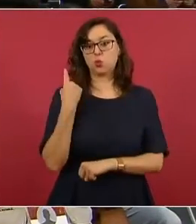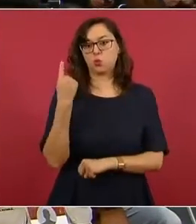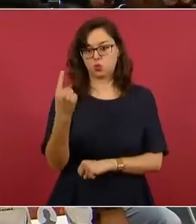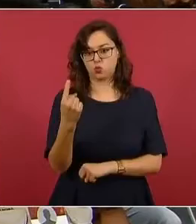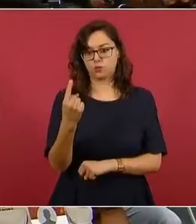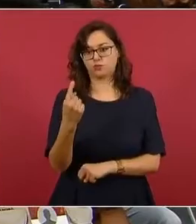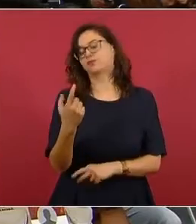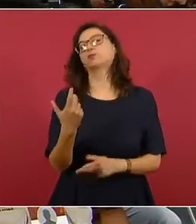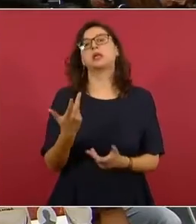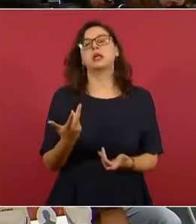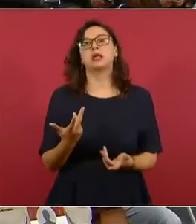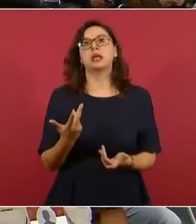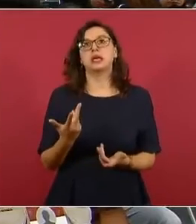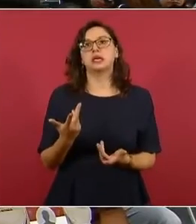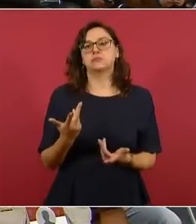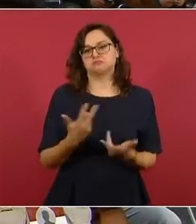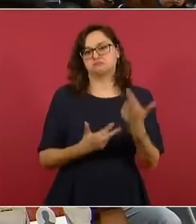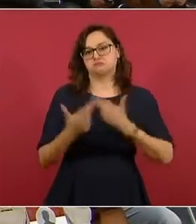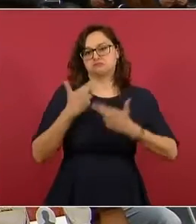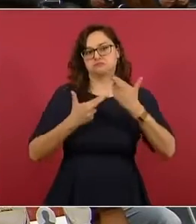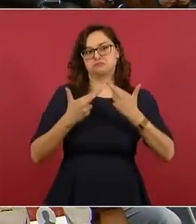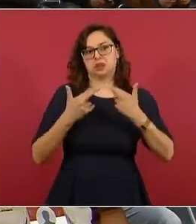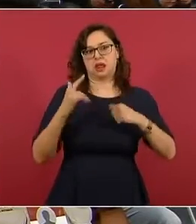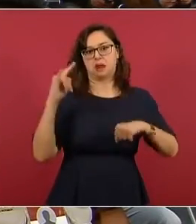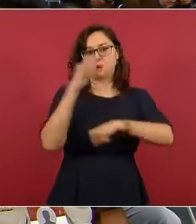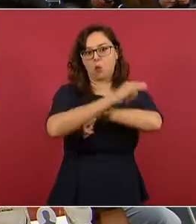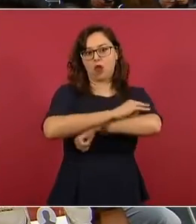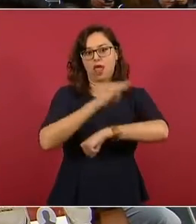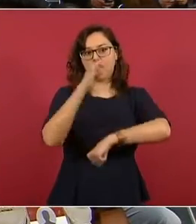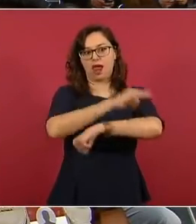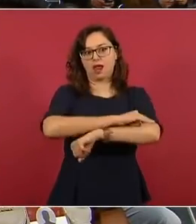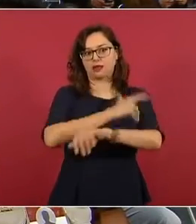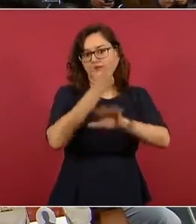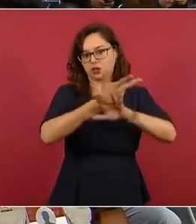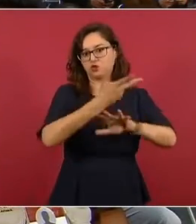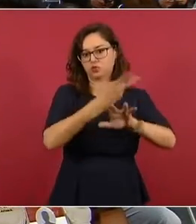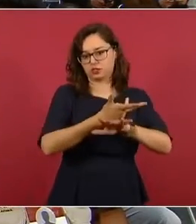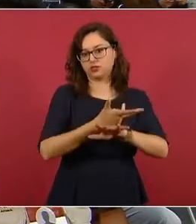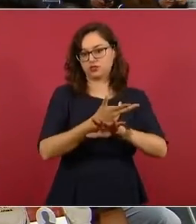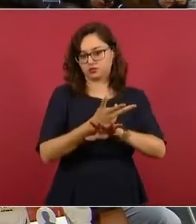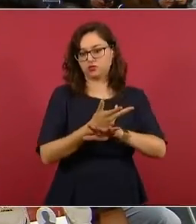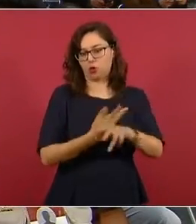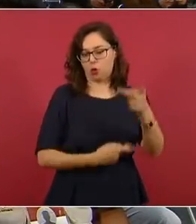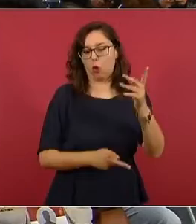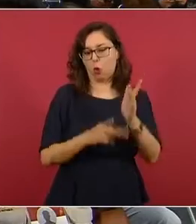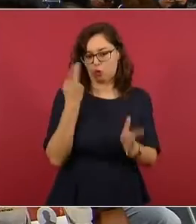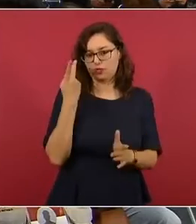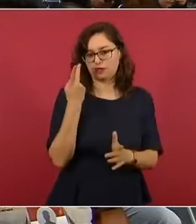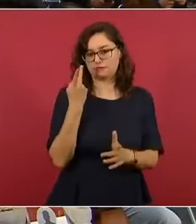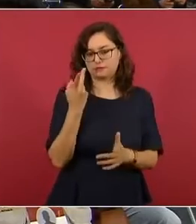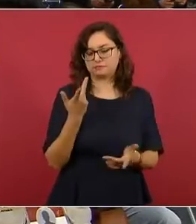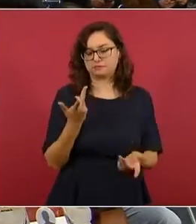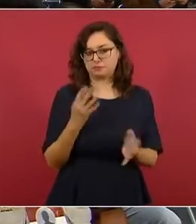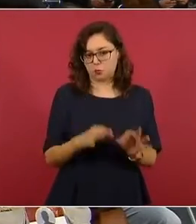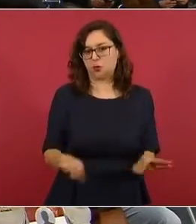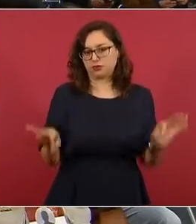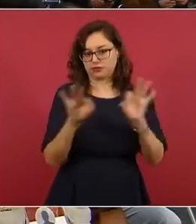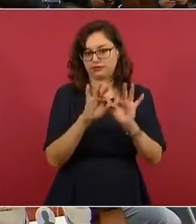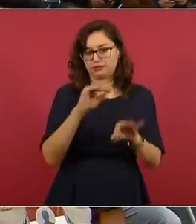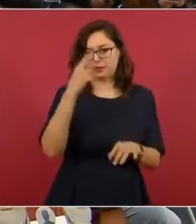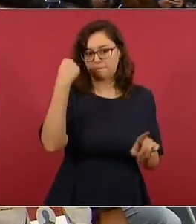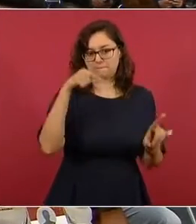hacia los Estados Unidos y ser más internacional el vuelo. ¿Y qué hay de cierto de